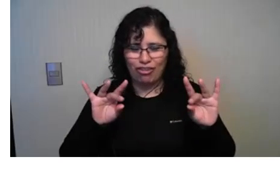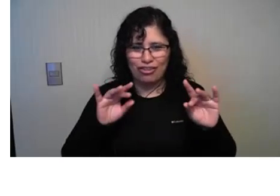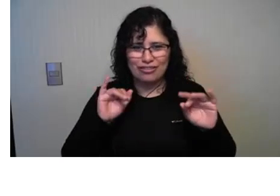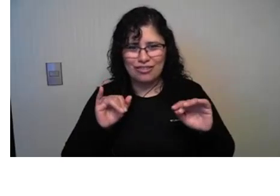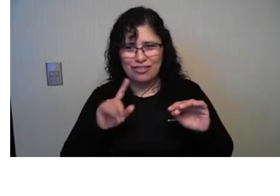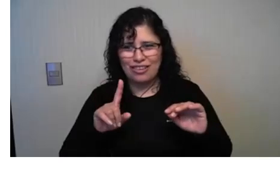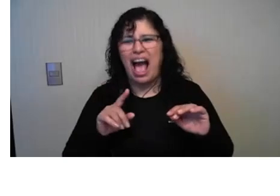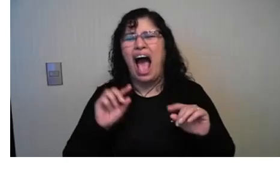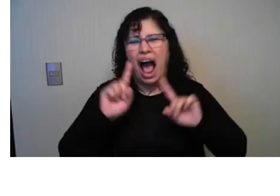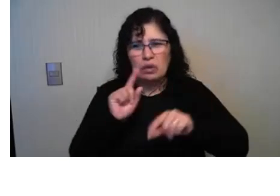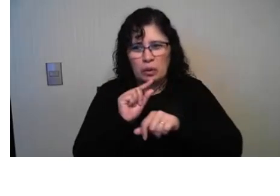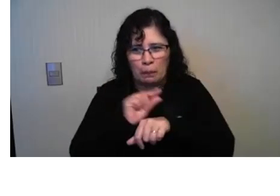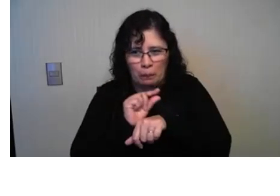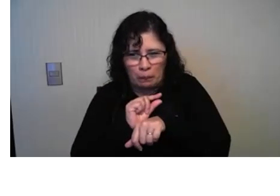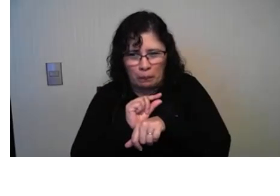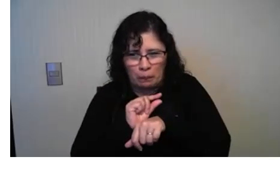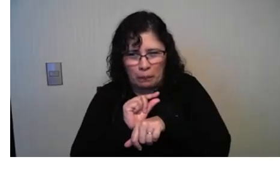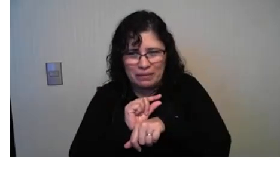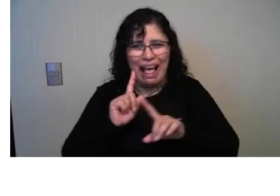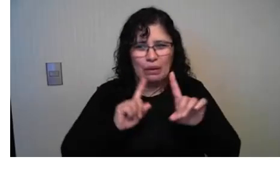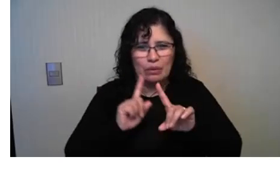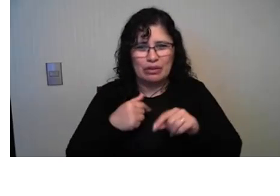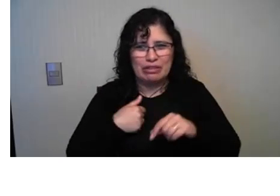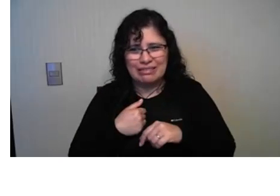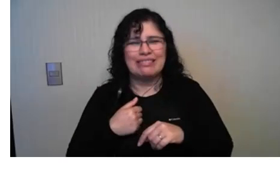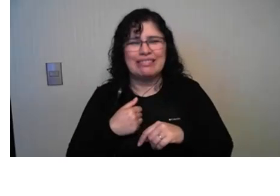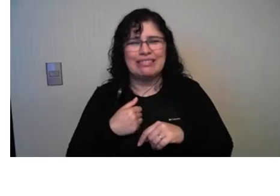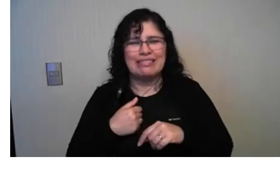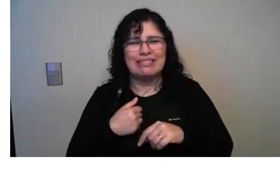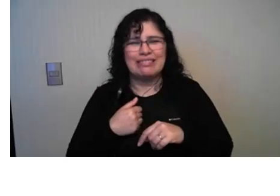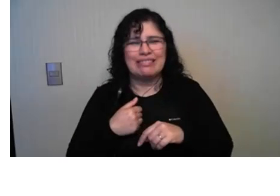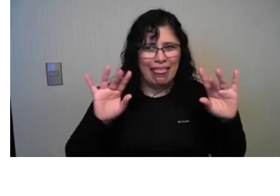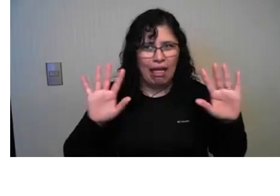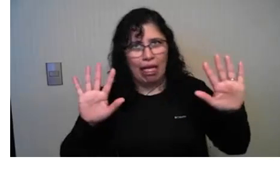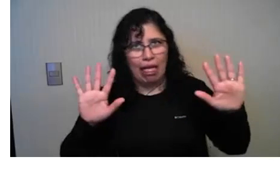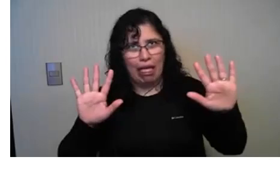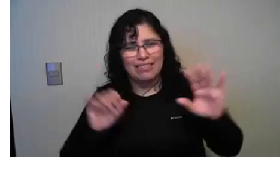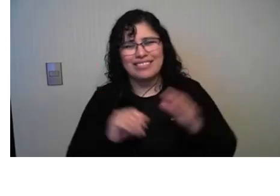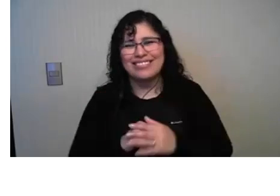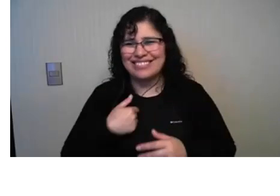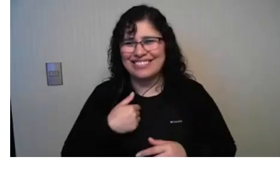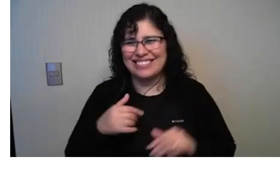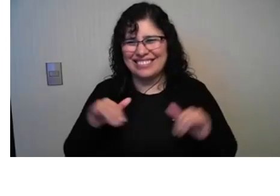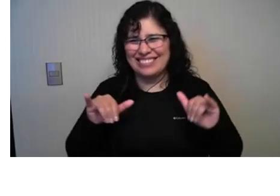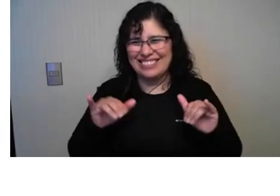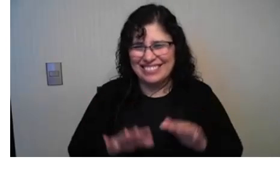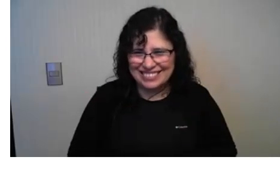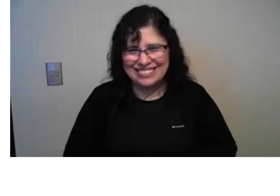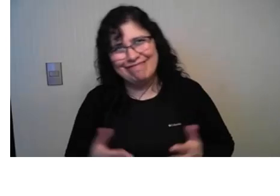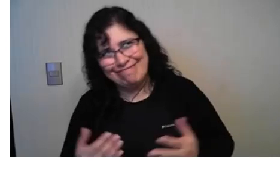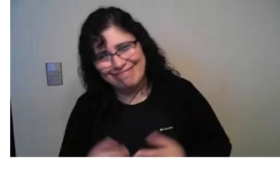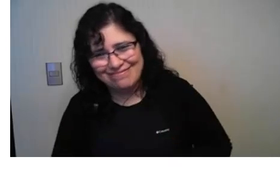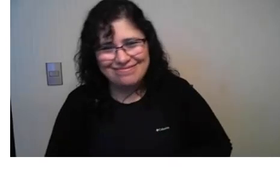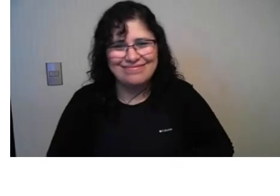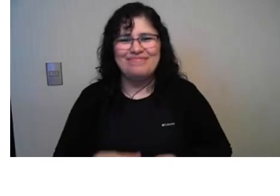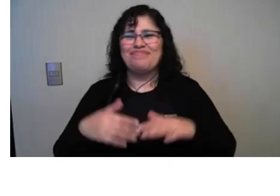fueron segundos, ¿ya? Por eso le preguntaba si es que había. Bien. Entonces, tenemos una imagen, y tenemos